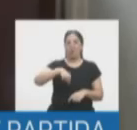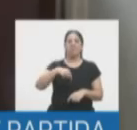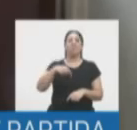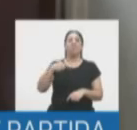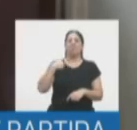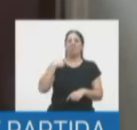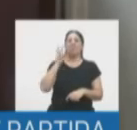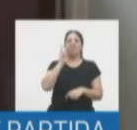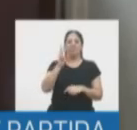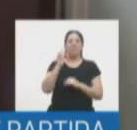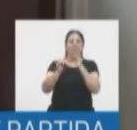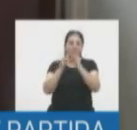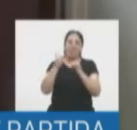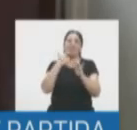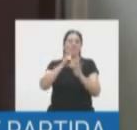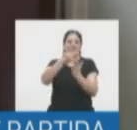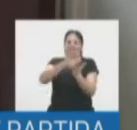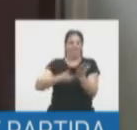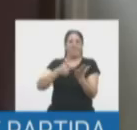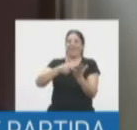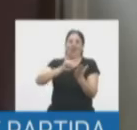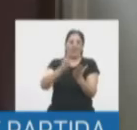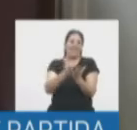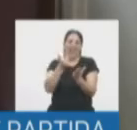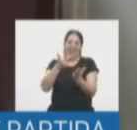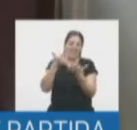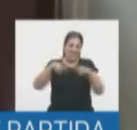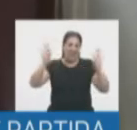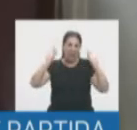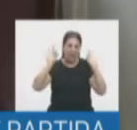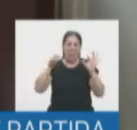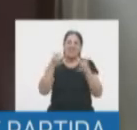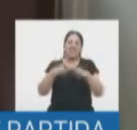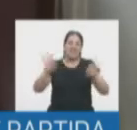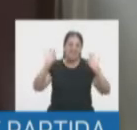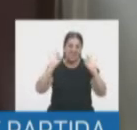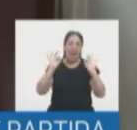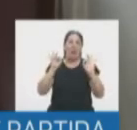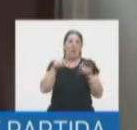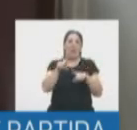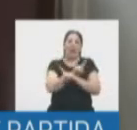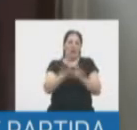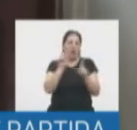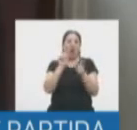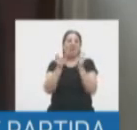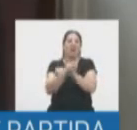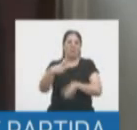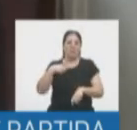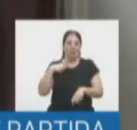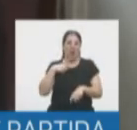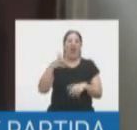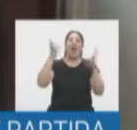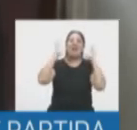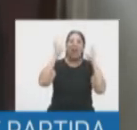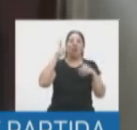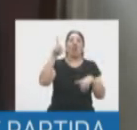peor funcionan, produciendo miseria en vez de riqueza. Como decía Hayek, cada vez que el Estado interviene genera un resultado